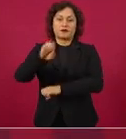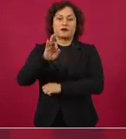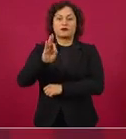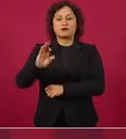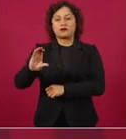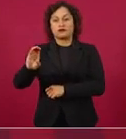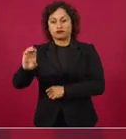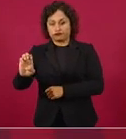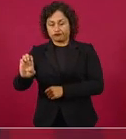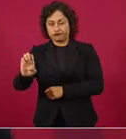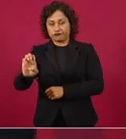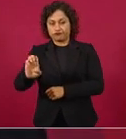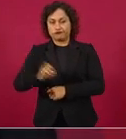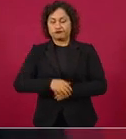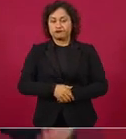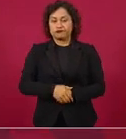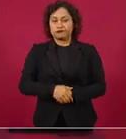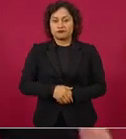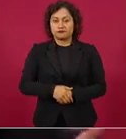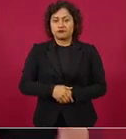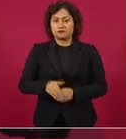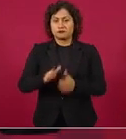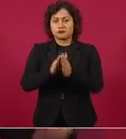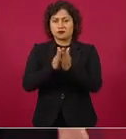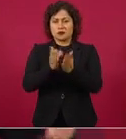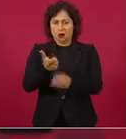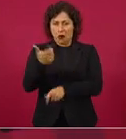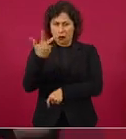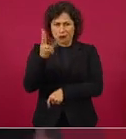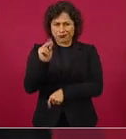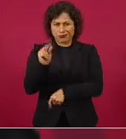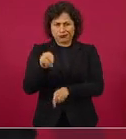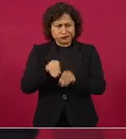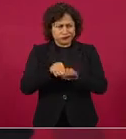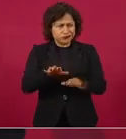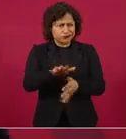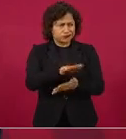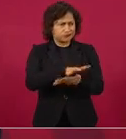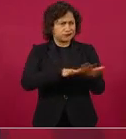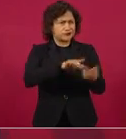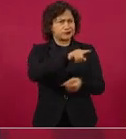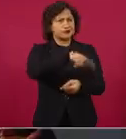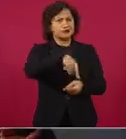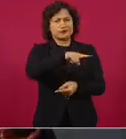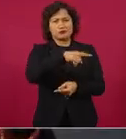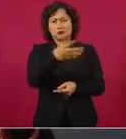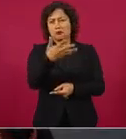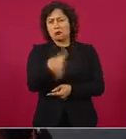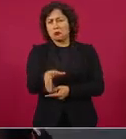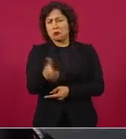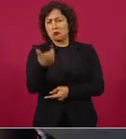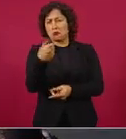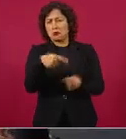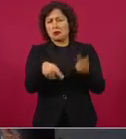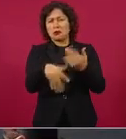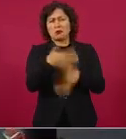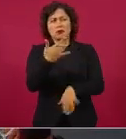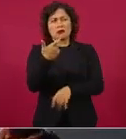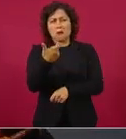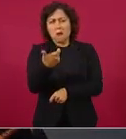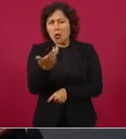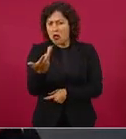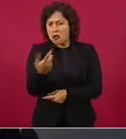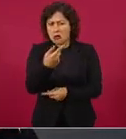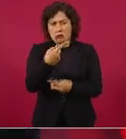económica, y libros al alcance de todos, libros de 10 pesos, de 15 pesos,